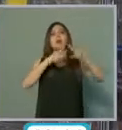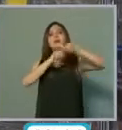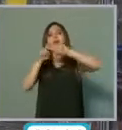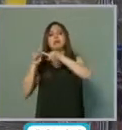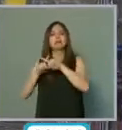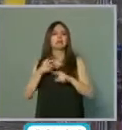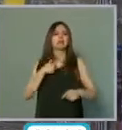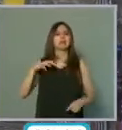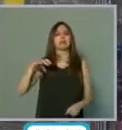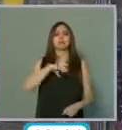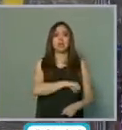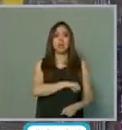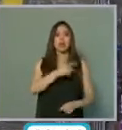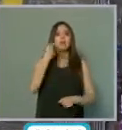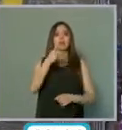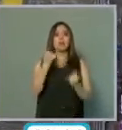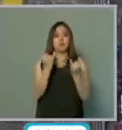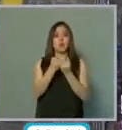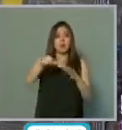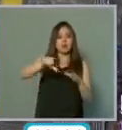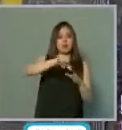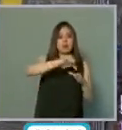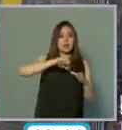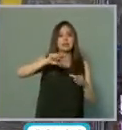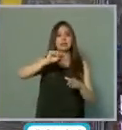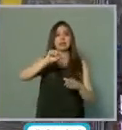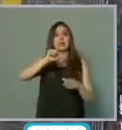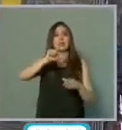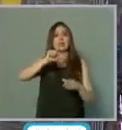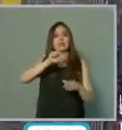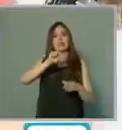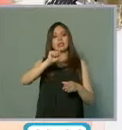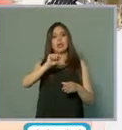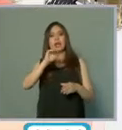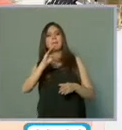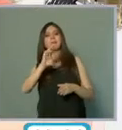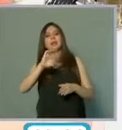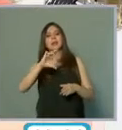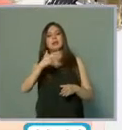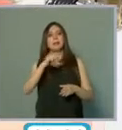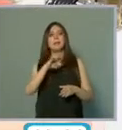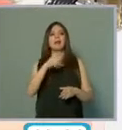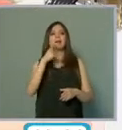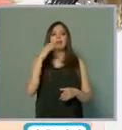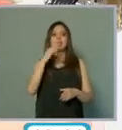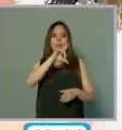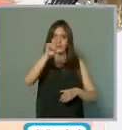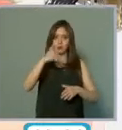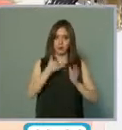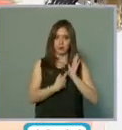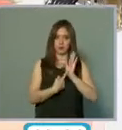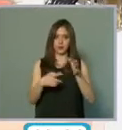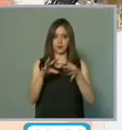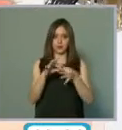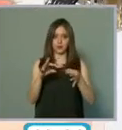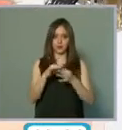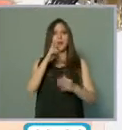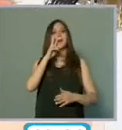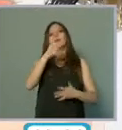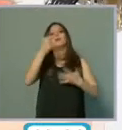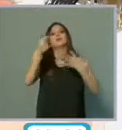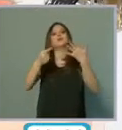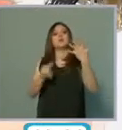es buenísima. No, y aparte la salsa bechamel, les vamos a enseñar cómo hacerla, pero tiene un toque especial. Entonces vamos como checando qué